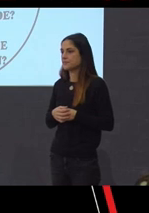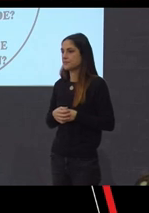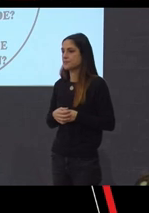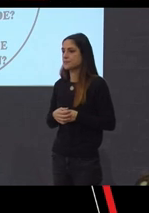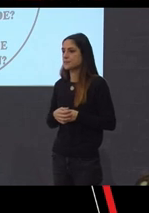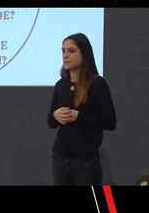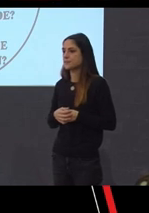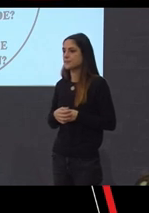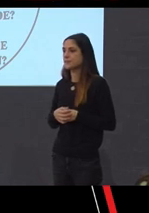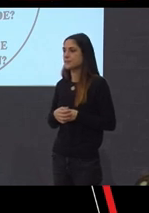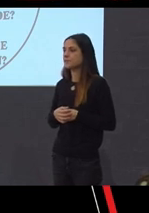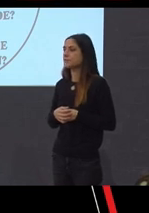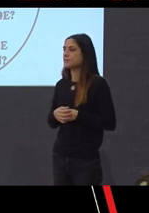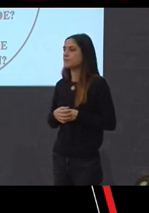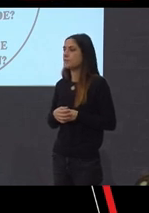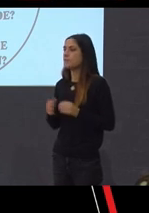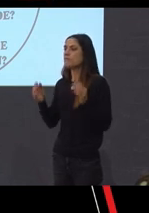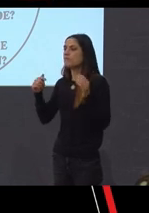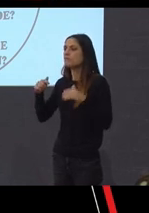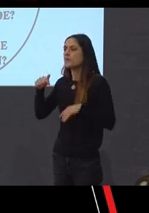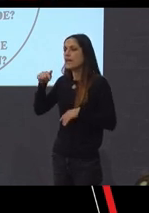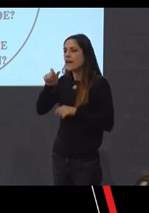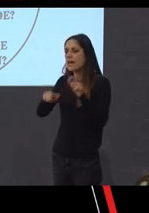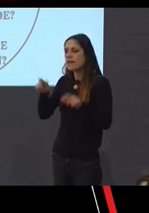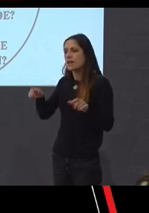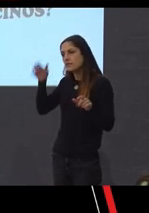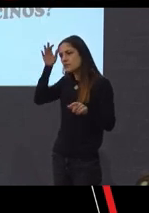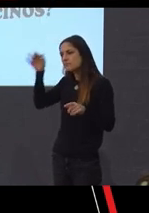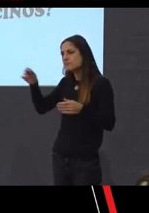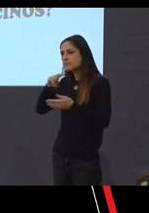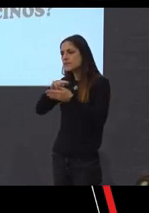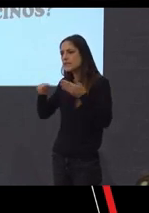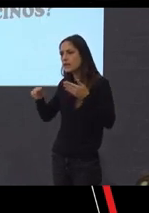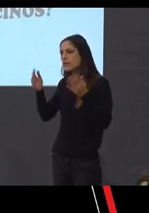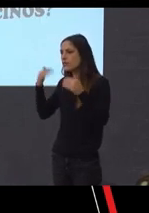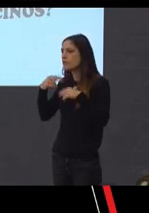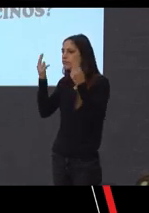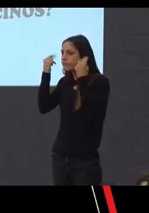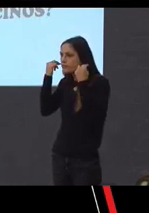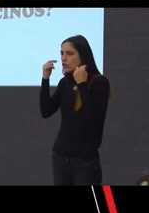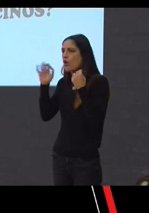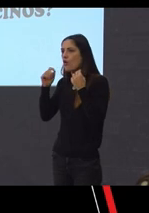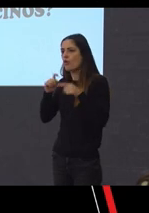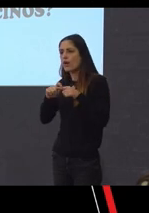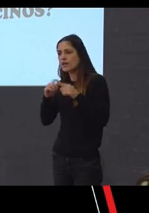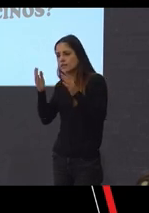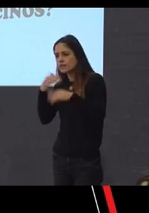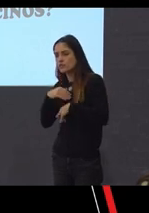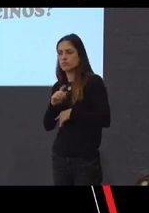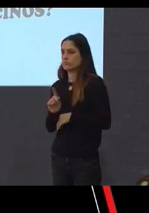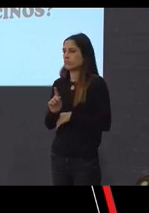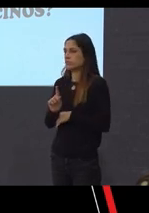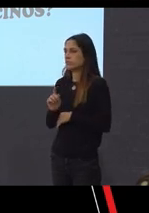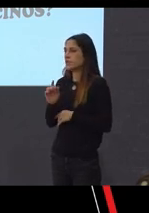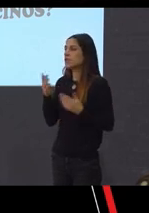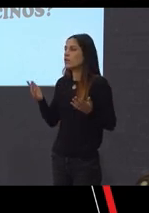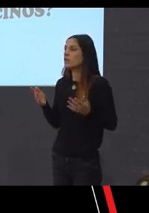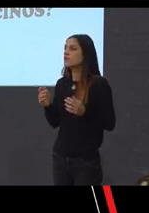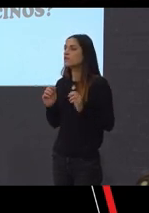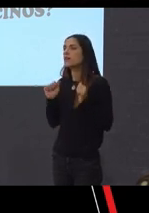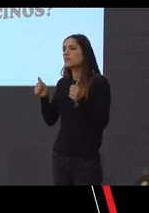Eso, non temos unha poboación nin pasiva, nin sumisa, nin sen ningún tipo de personalidade. Entón, por que comezou a